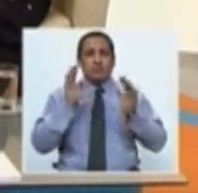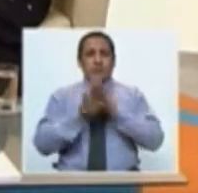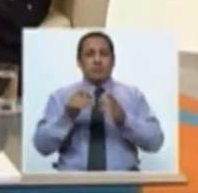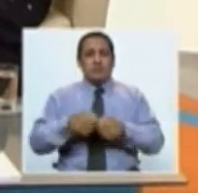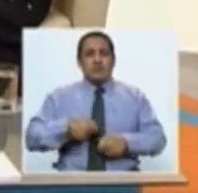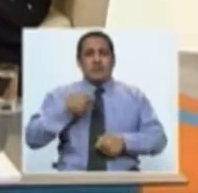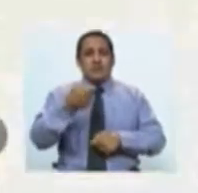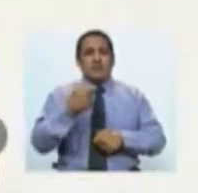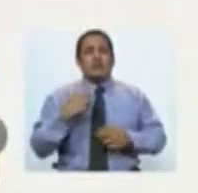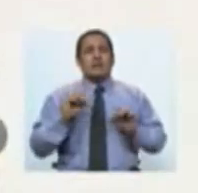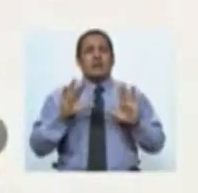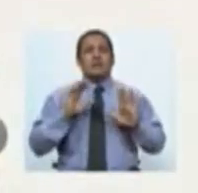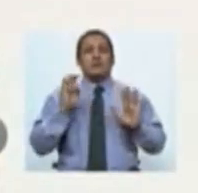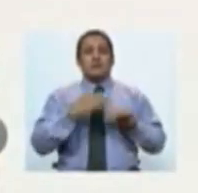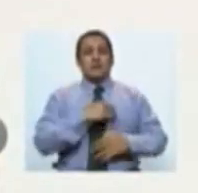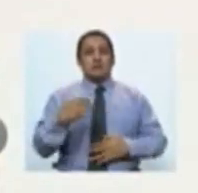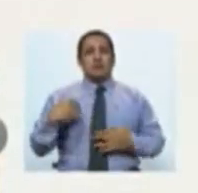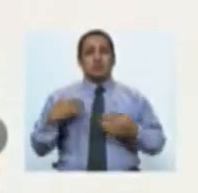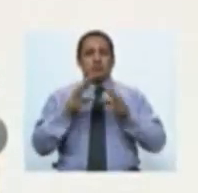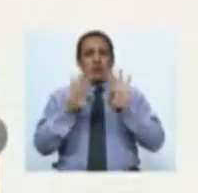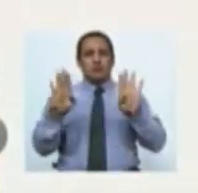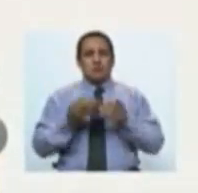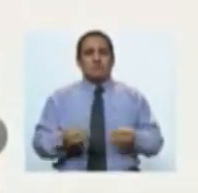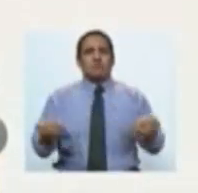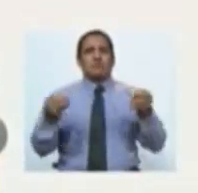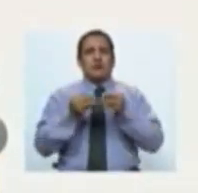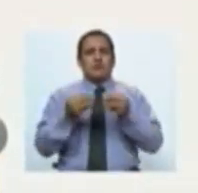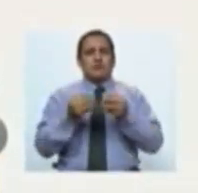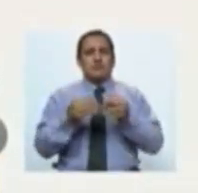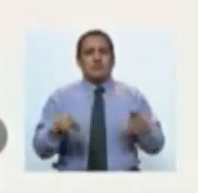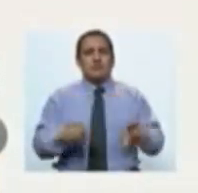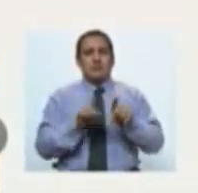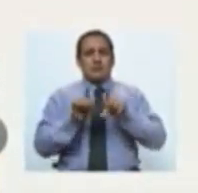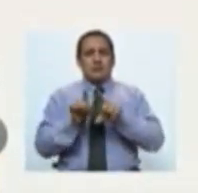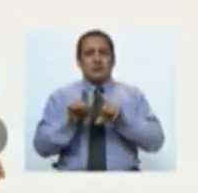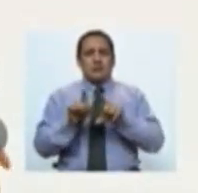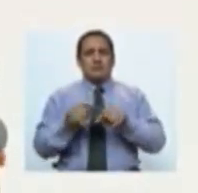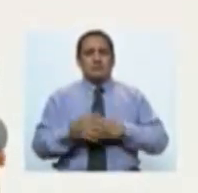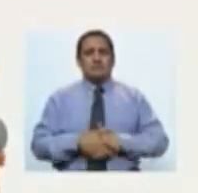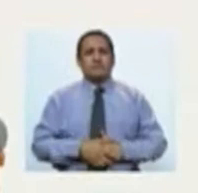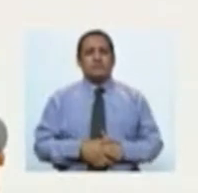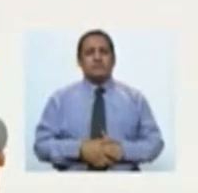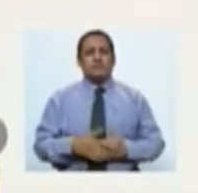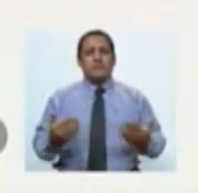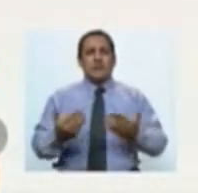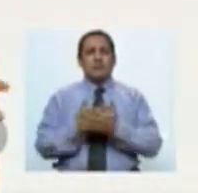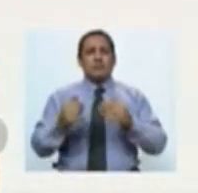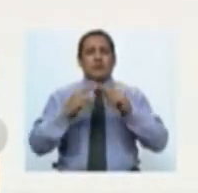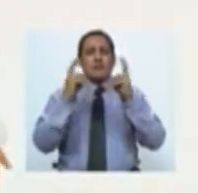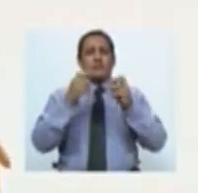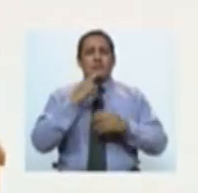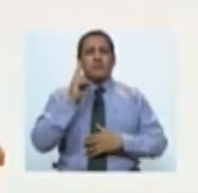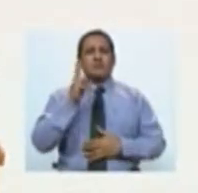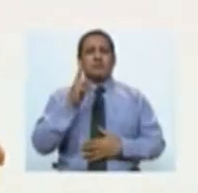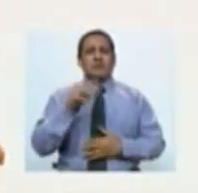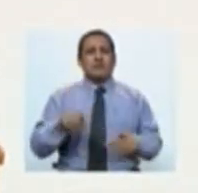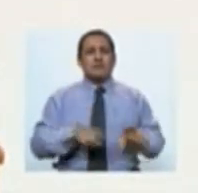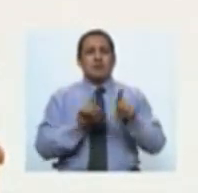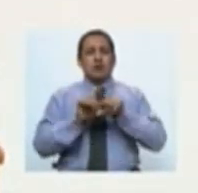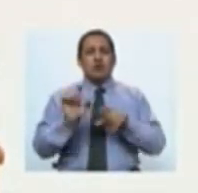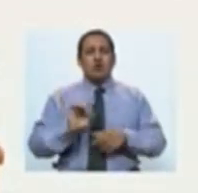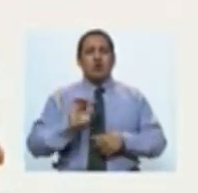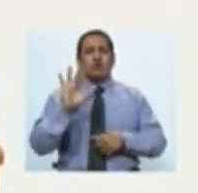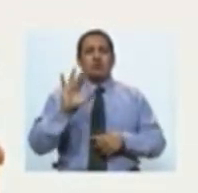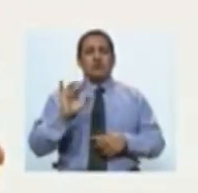se asignara, probablemente el Ministerio de Educación lo adjudicaría, ¿no? A al tema magisterial, ¿no? Y